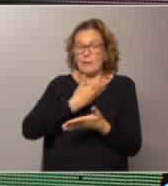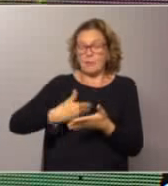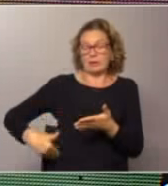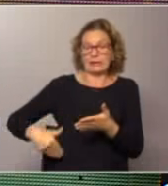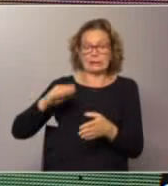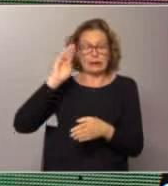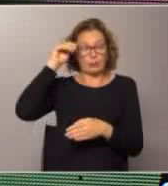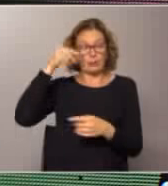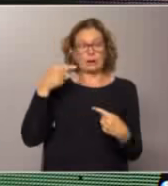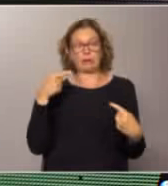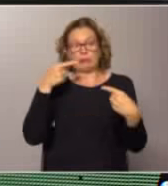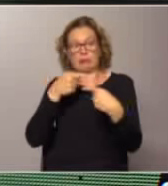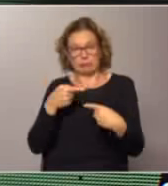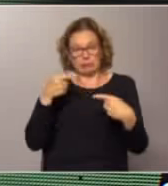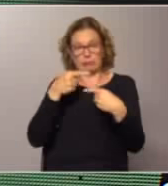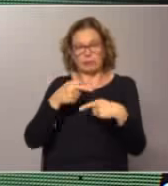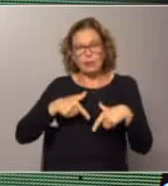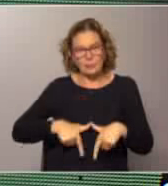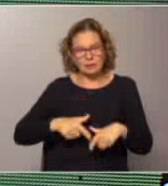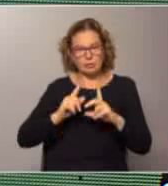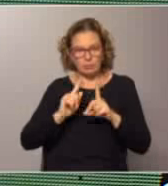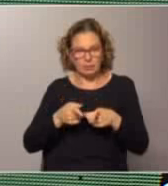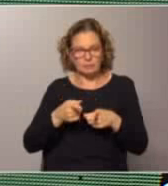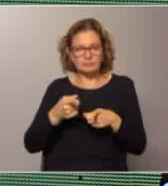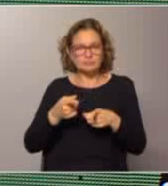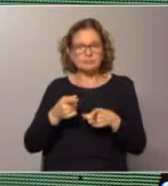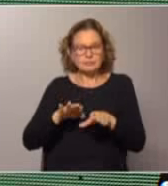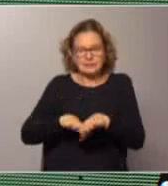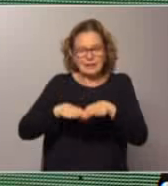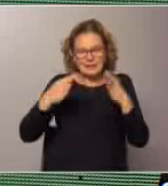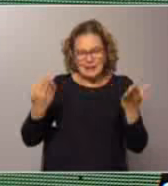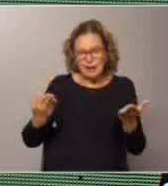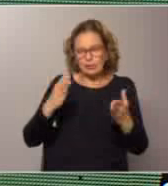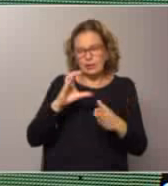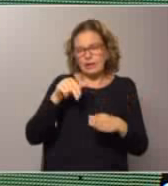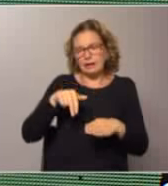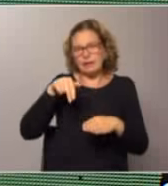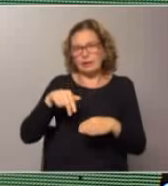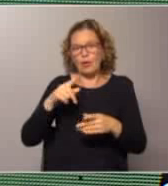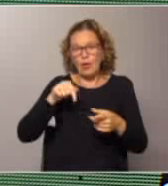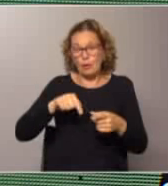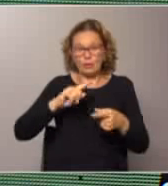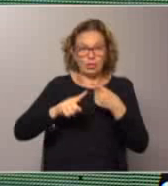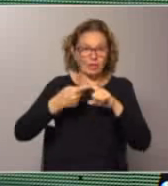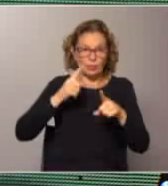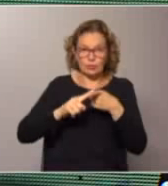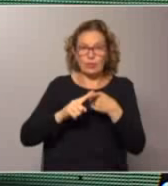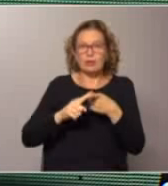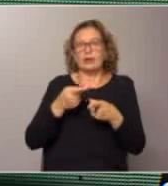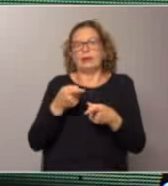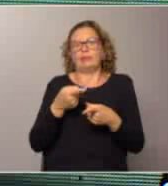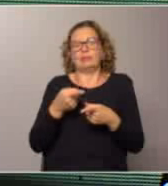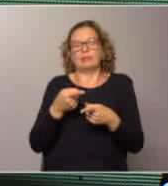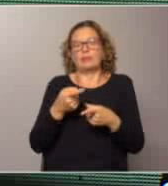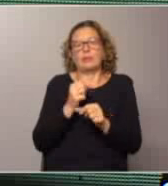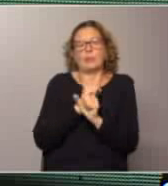república y sus ministros entonces el 'new york times' en la cnn etcétera hoy hay una discusión si hay si hay